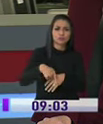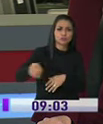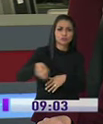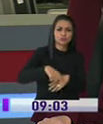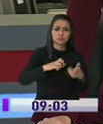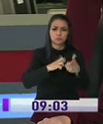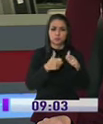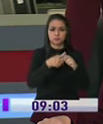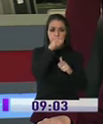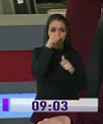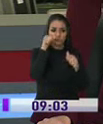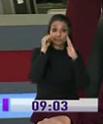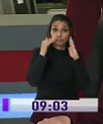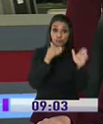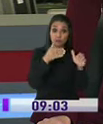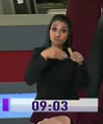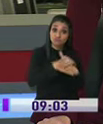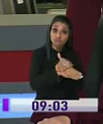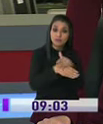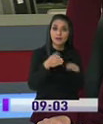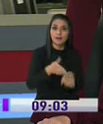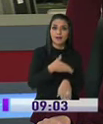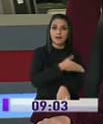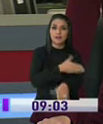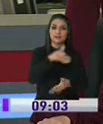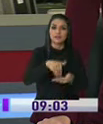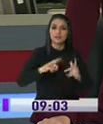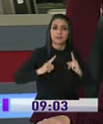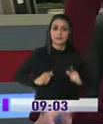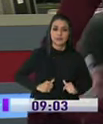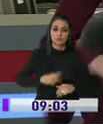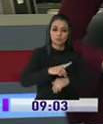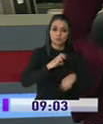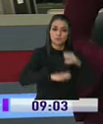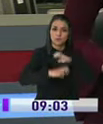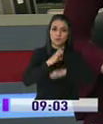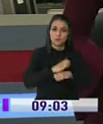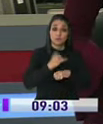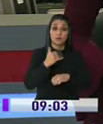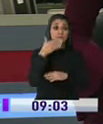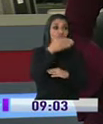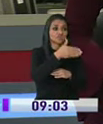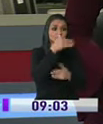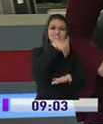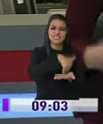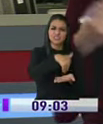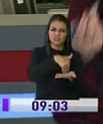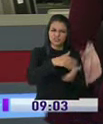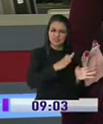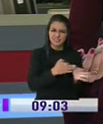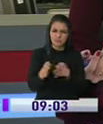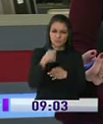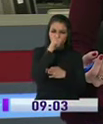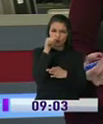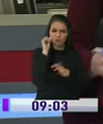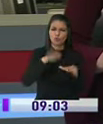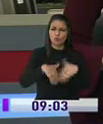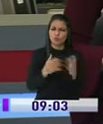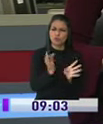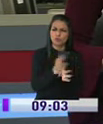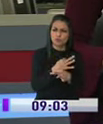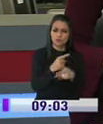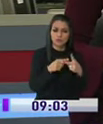problemático de drogas. Para acceder a ellos es necesario acudir a un centro de salud y ser evaluado. Acudimos hasta un centro de rehabilitación para conocer a fondo su funcionamiento y